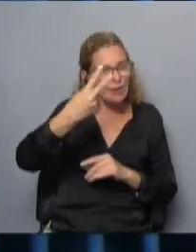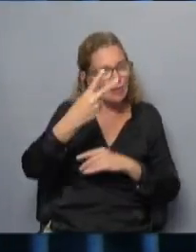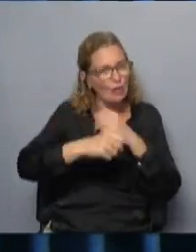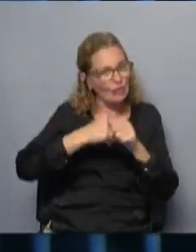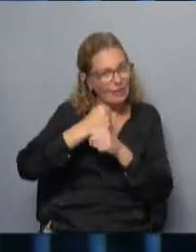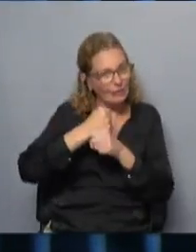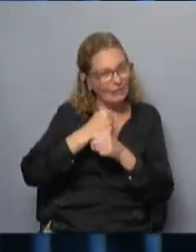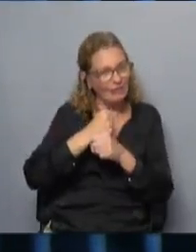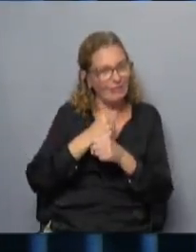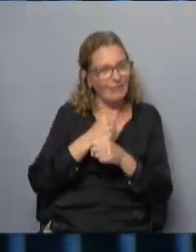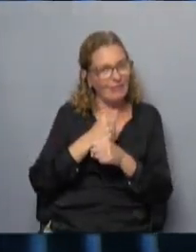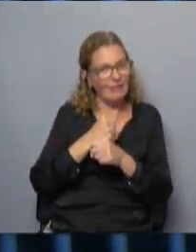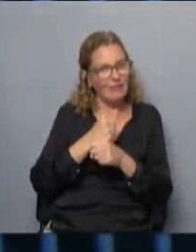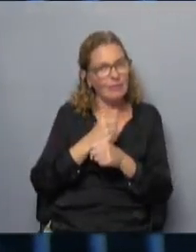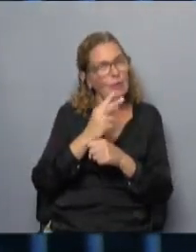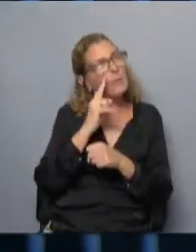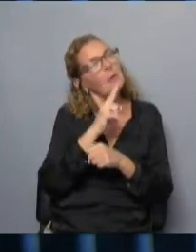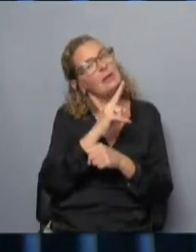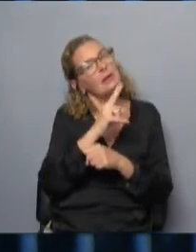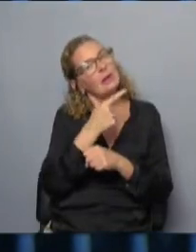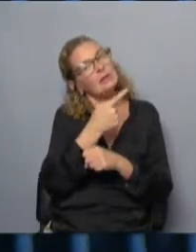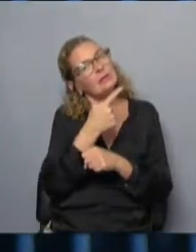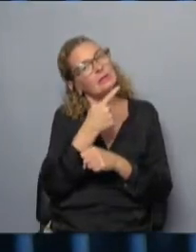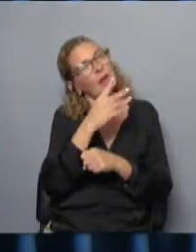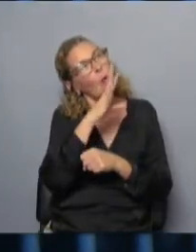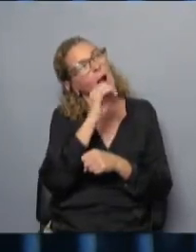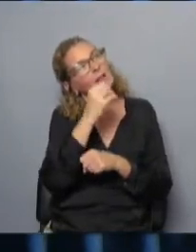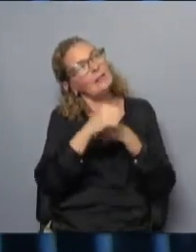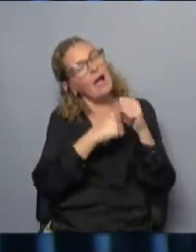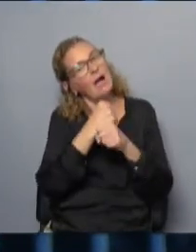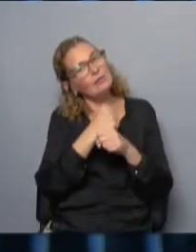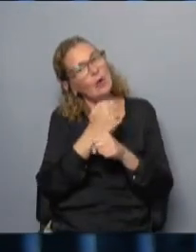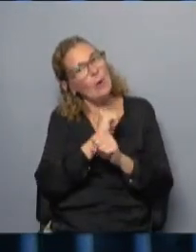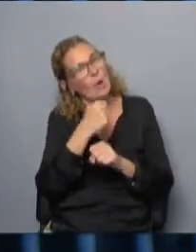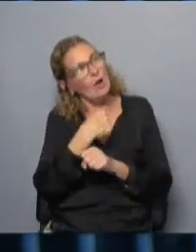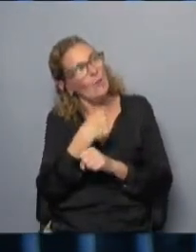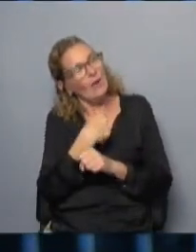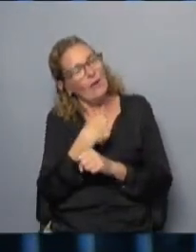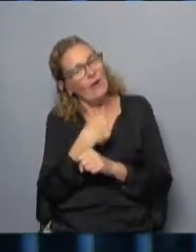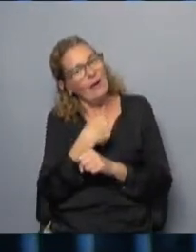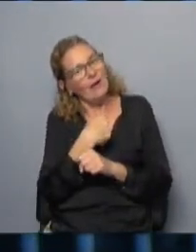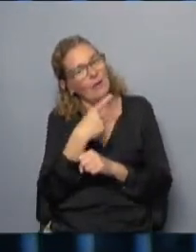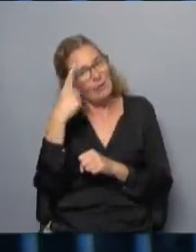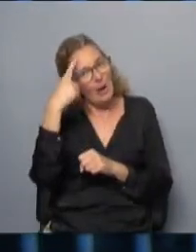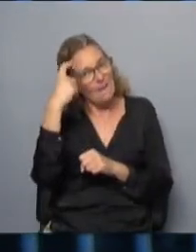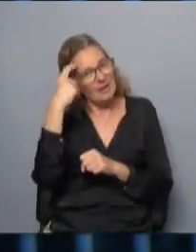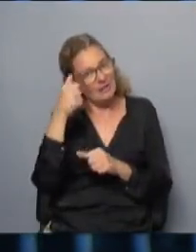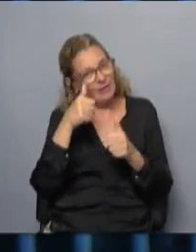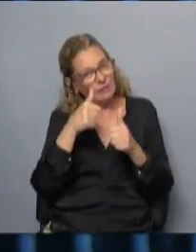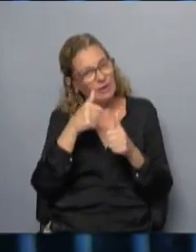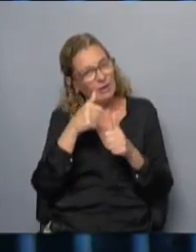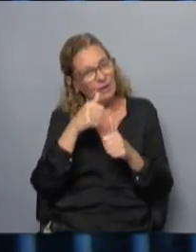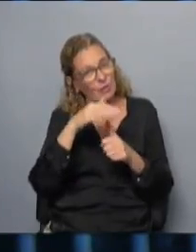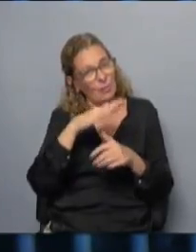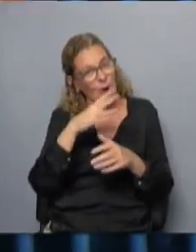si elimina parrilla y dice este de 40 años no puede conmigo y una experiencia bárbara se ponga un